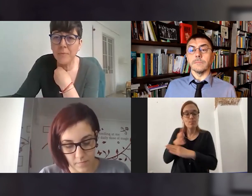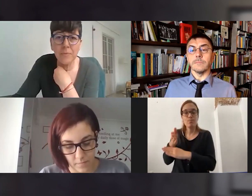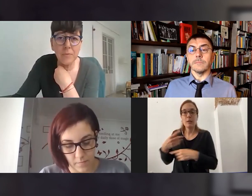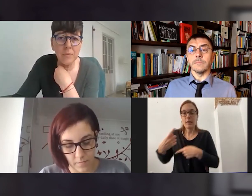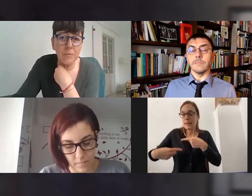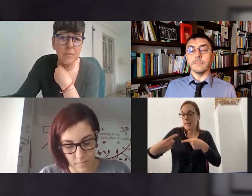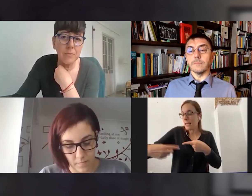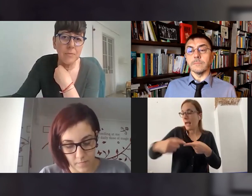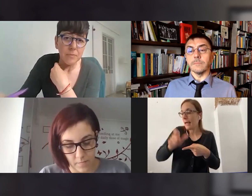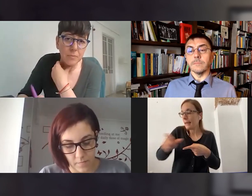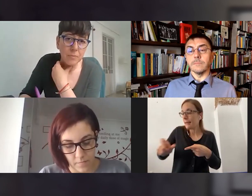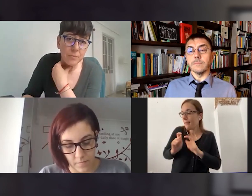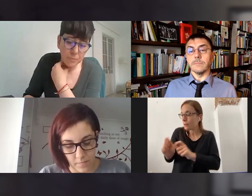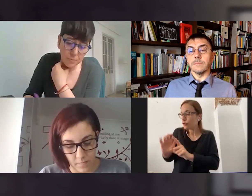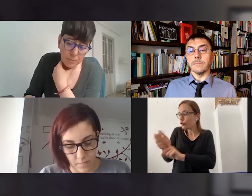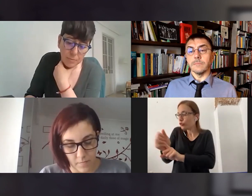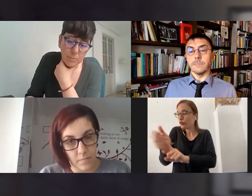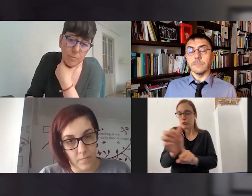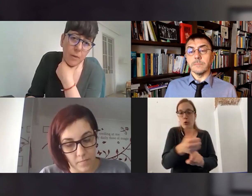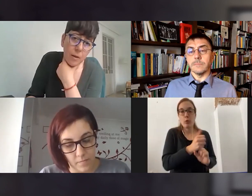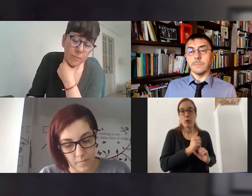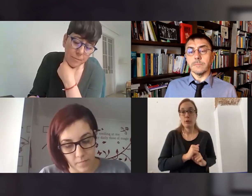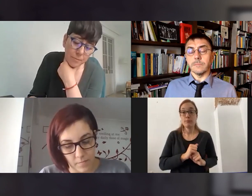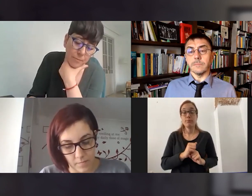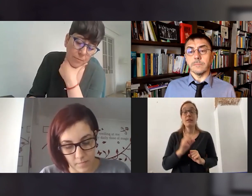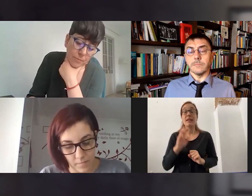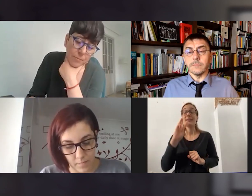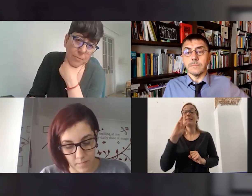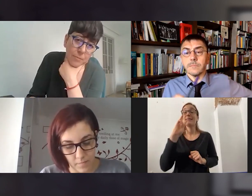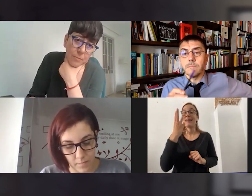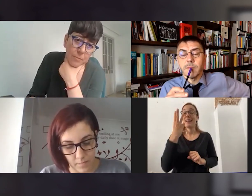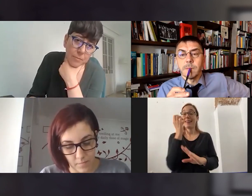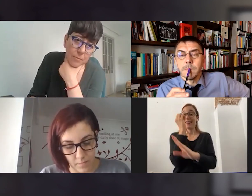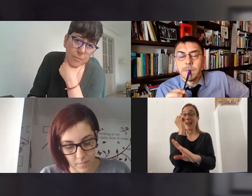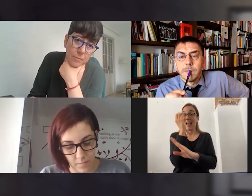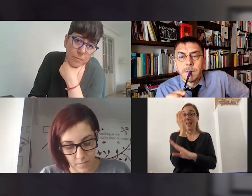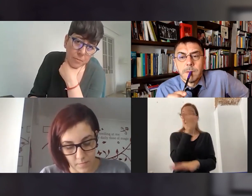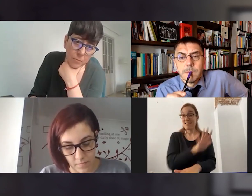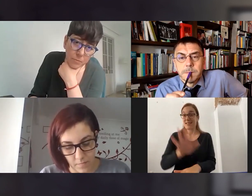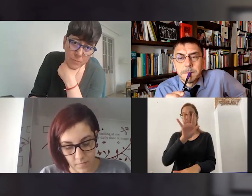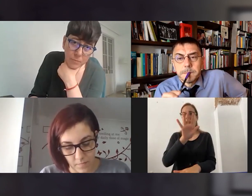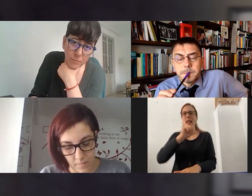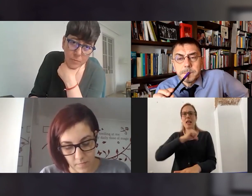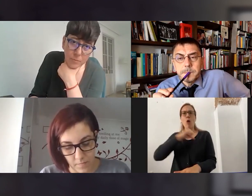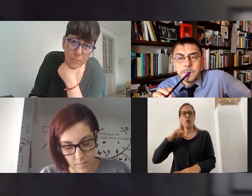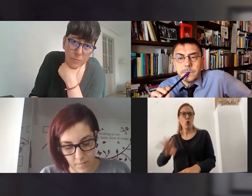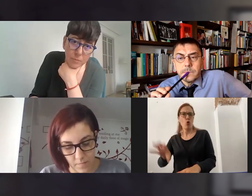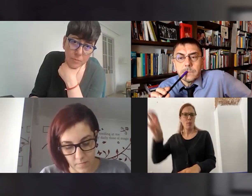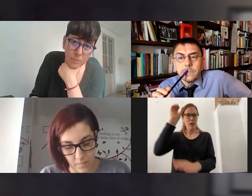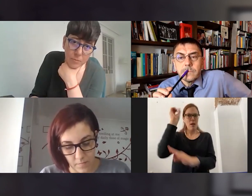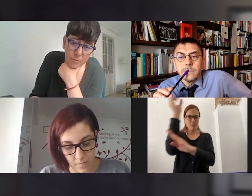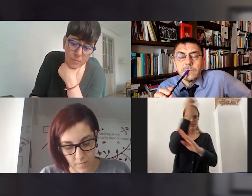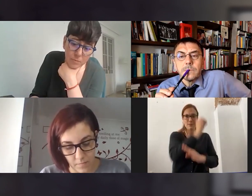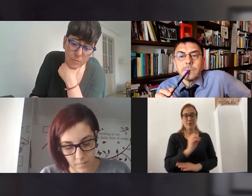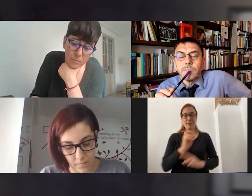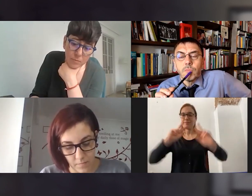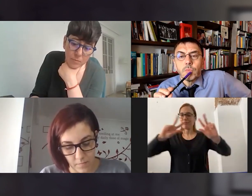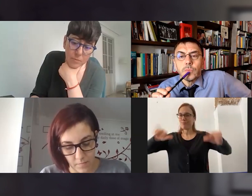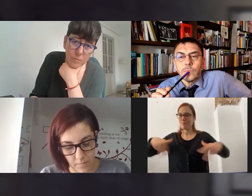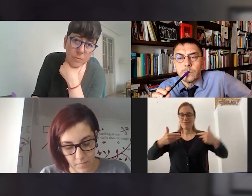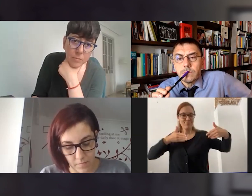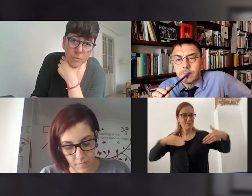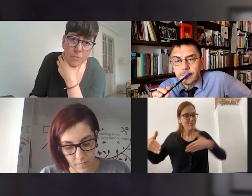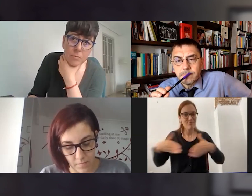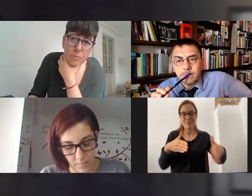Y creo que la tercera asamblea ciudadana de Podemos, la estatal y después las posteriores autonómicas, nos tienen que dar camino libre para eso, para que la gente